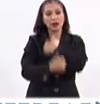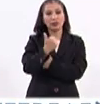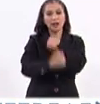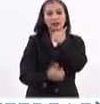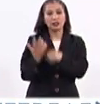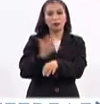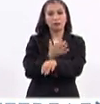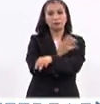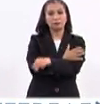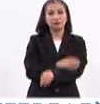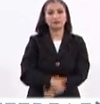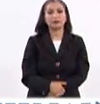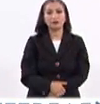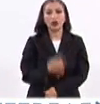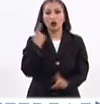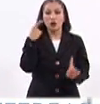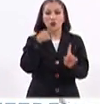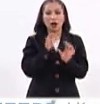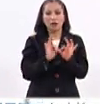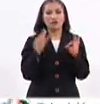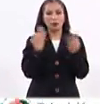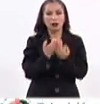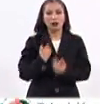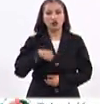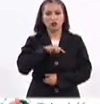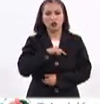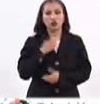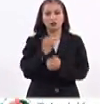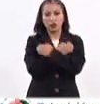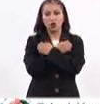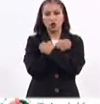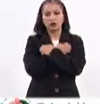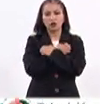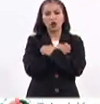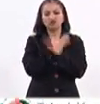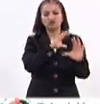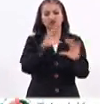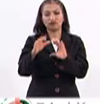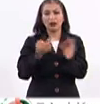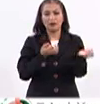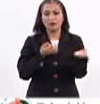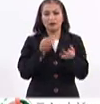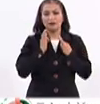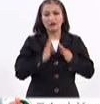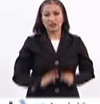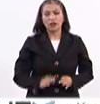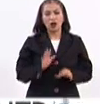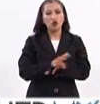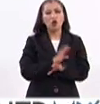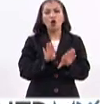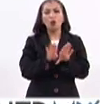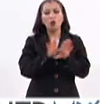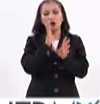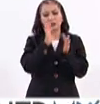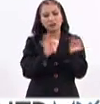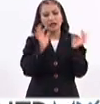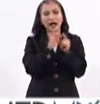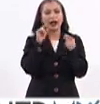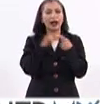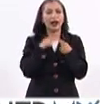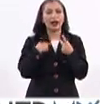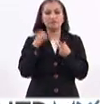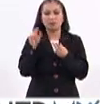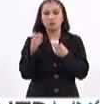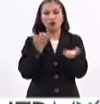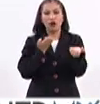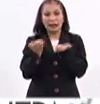y compañerismo. Una de las formas que nosotros como educadores físicos hacemos esa conciencia es por medio de charlas, por medio del